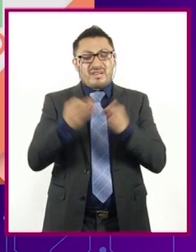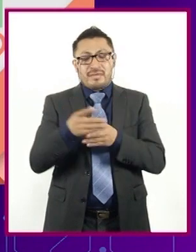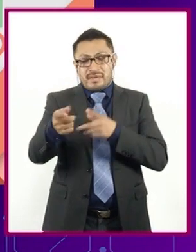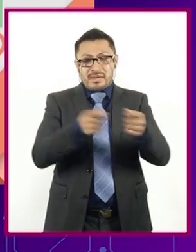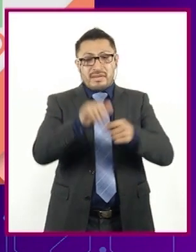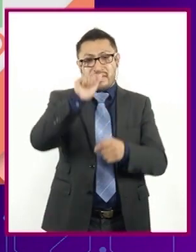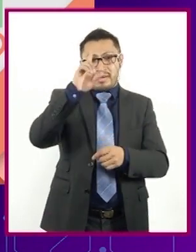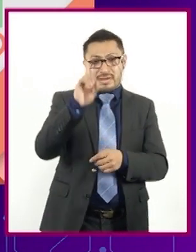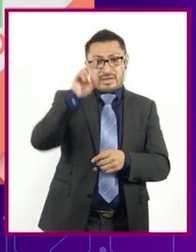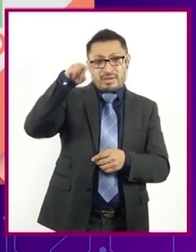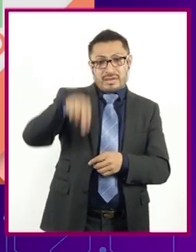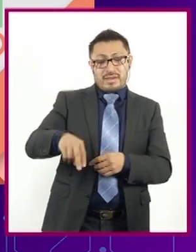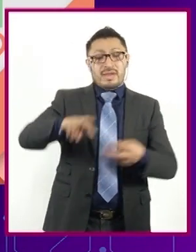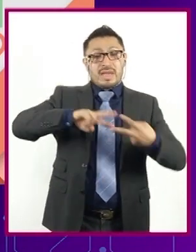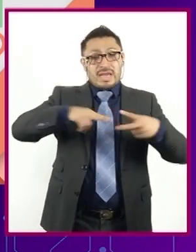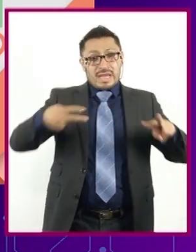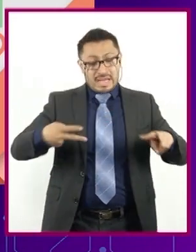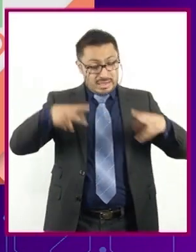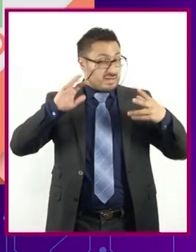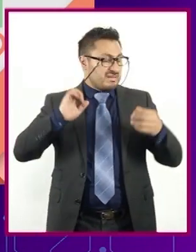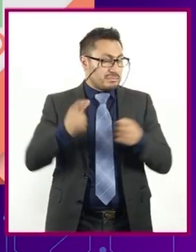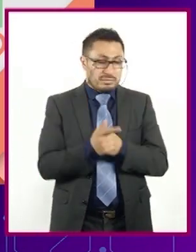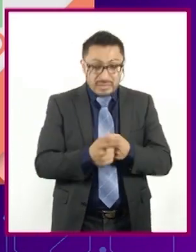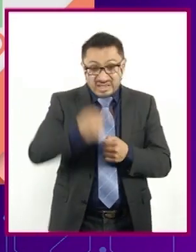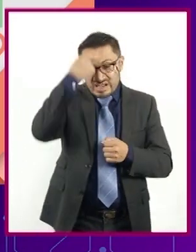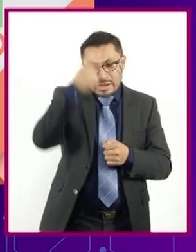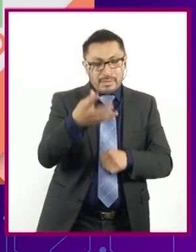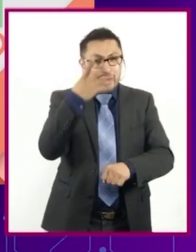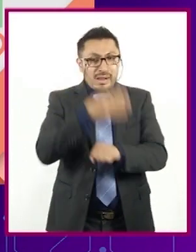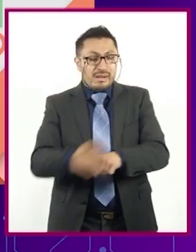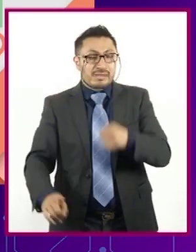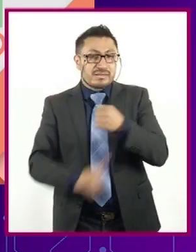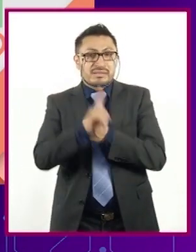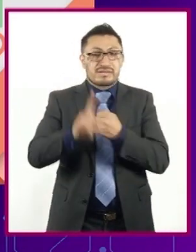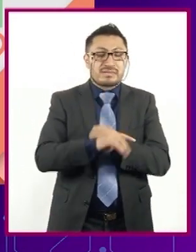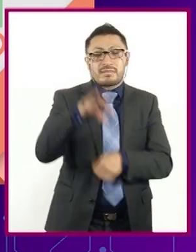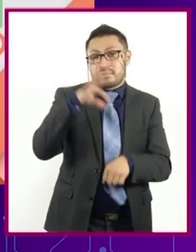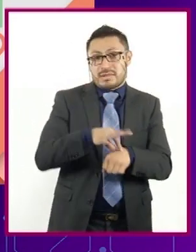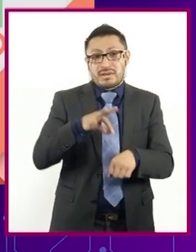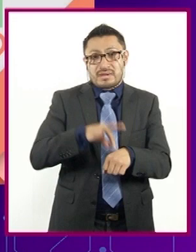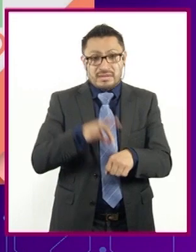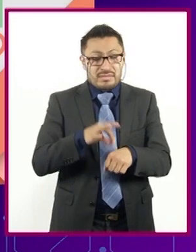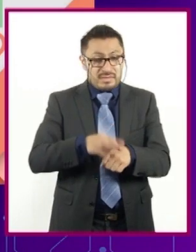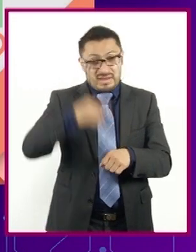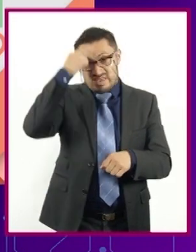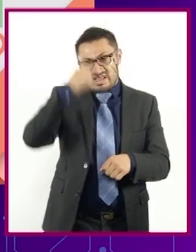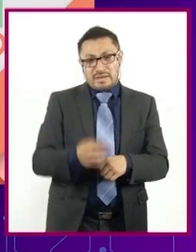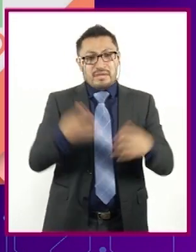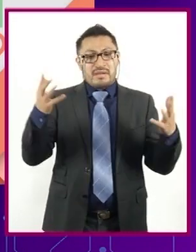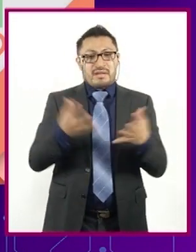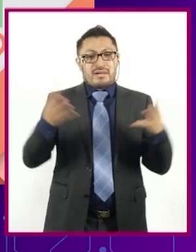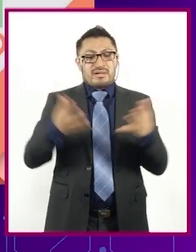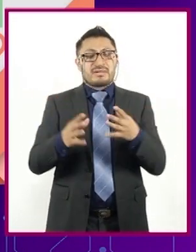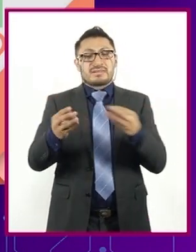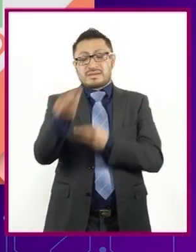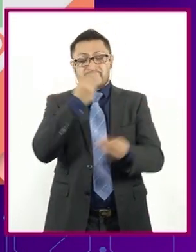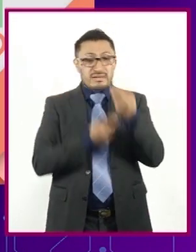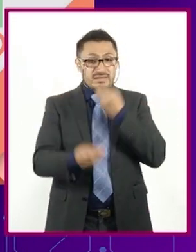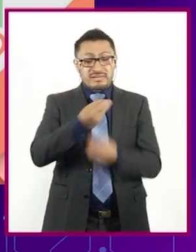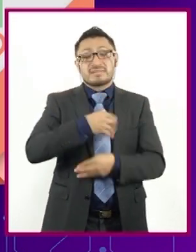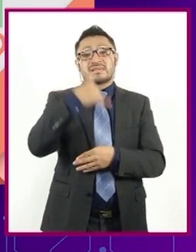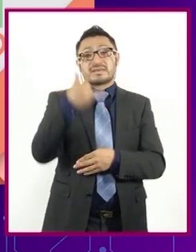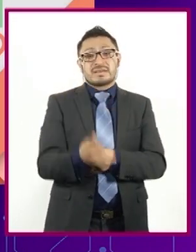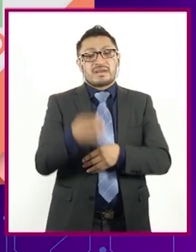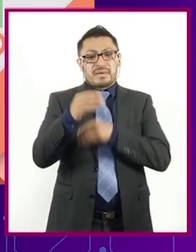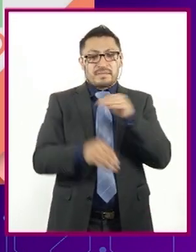el ADN, genes o cromosomas para resolver problemas médicos, para la elaboración de alimentos y